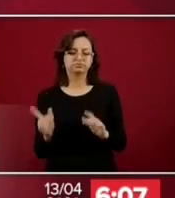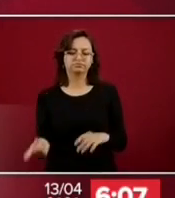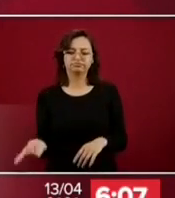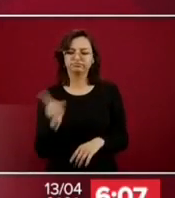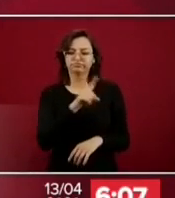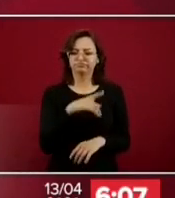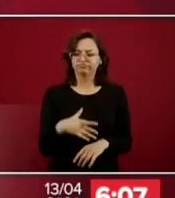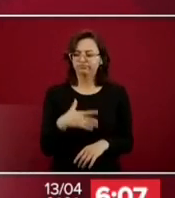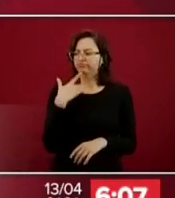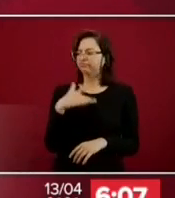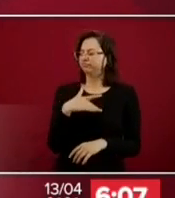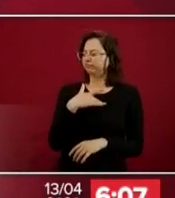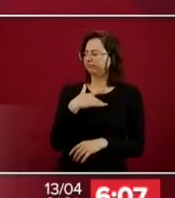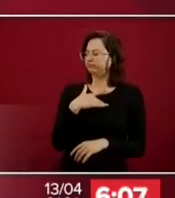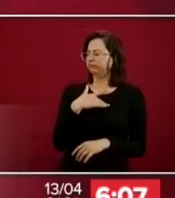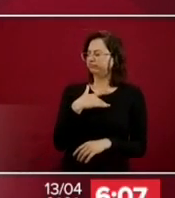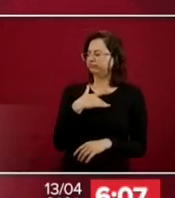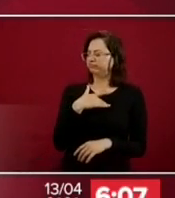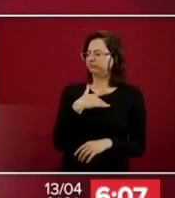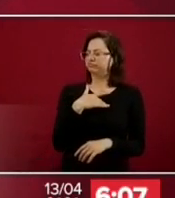él muy